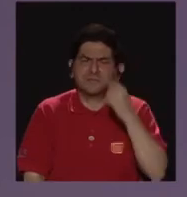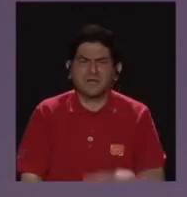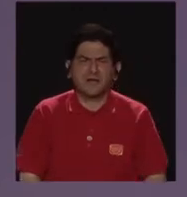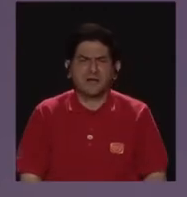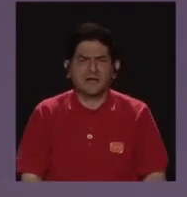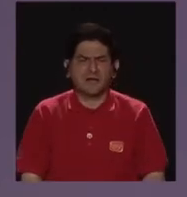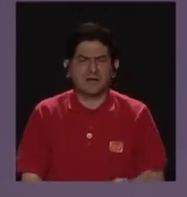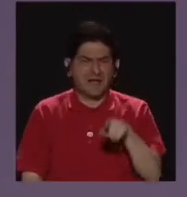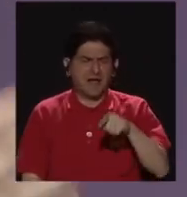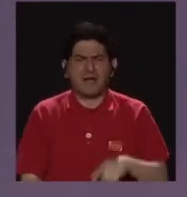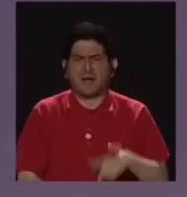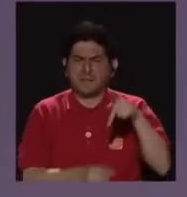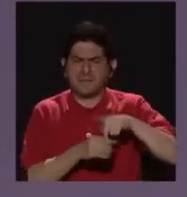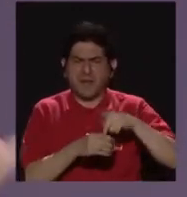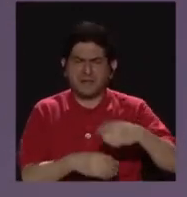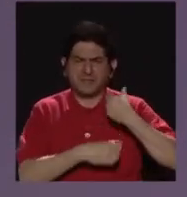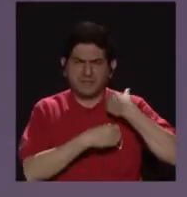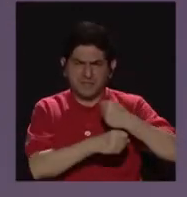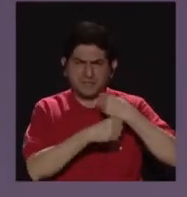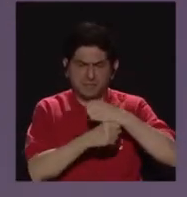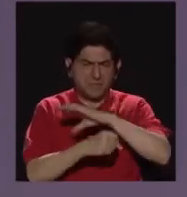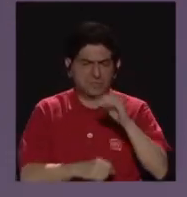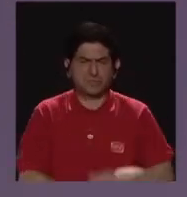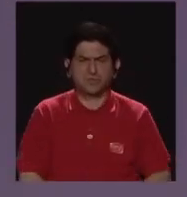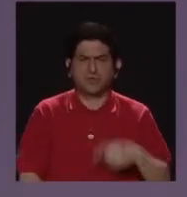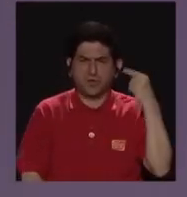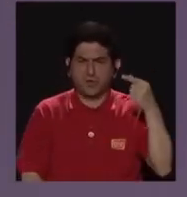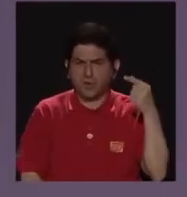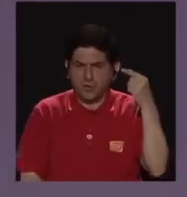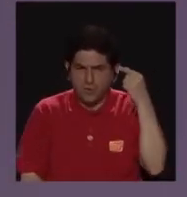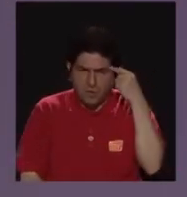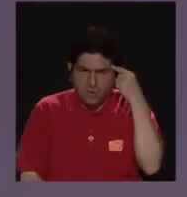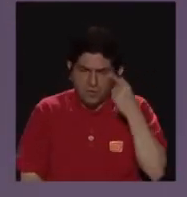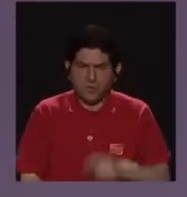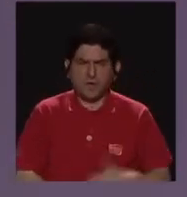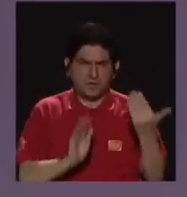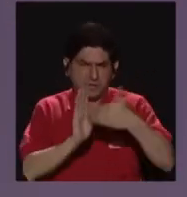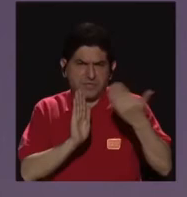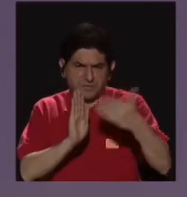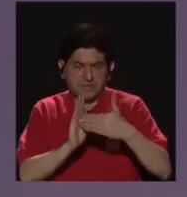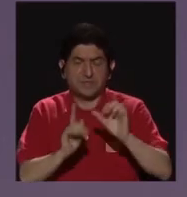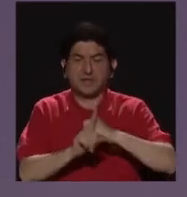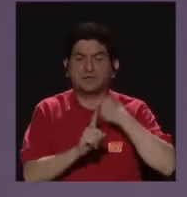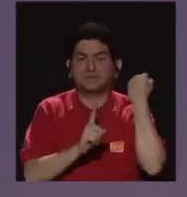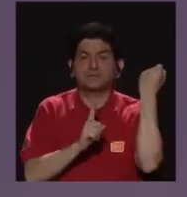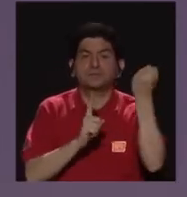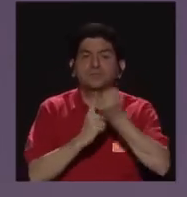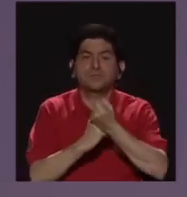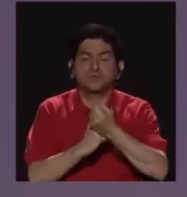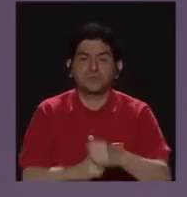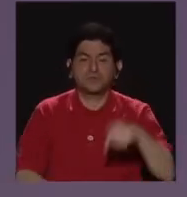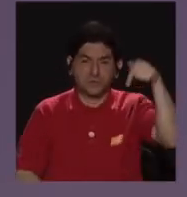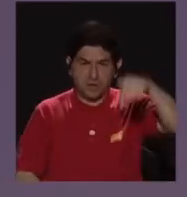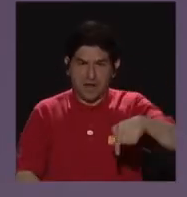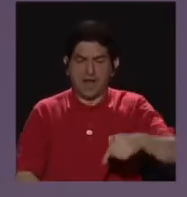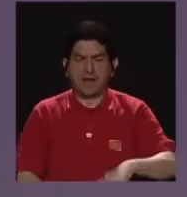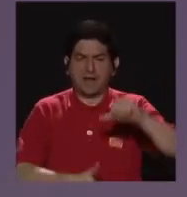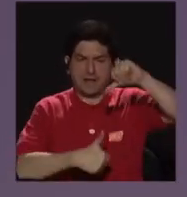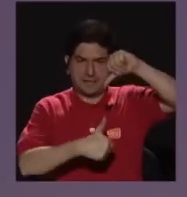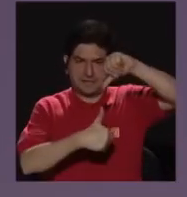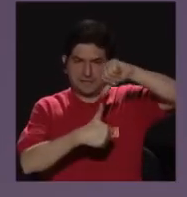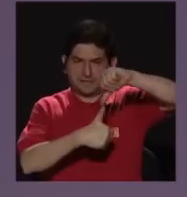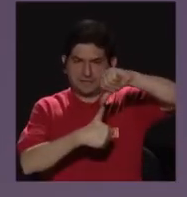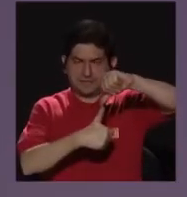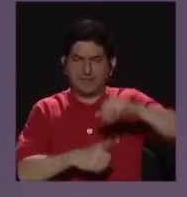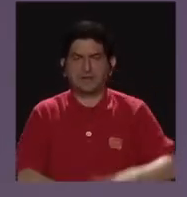intervenciones militares y de otro tipo pensando en los golpes suaves han generado las condiciones para que acá por ejemplo en centroamérica